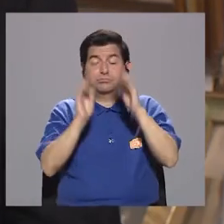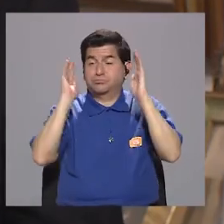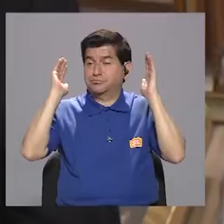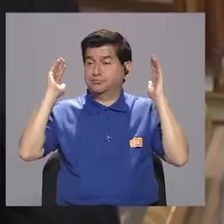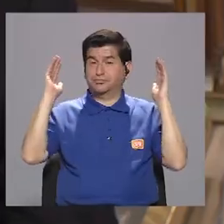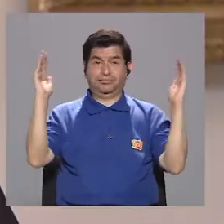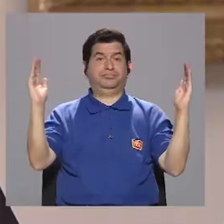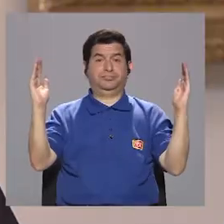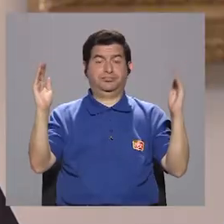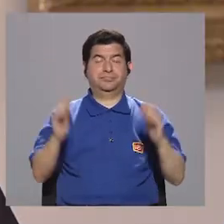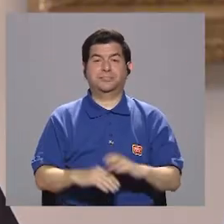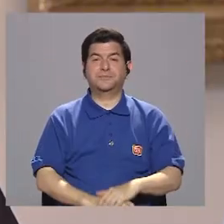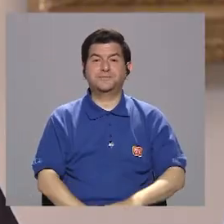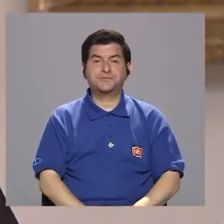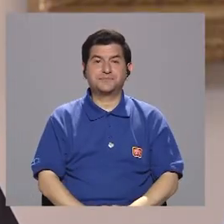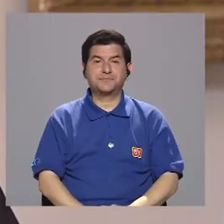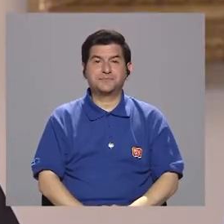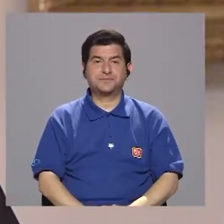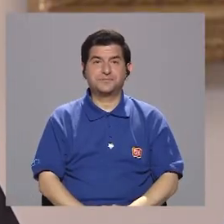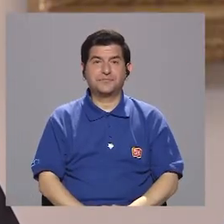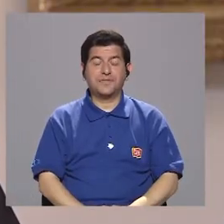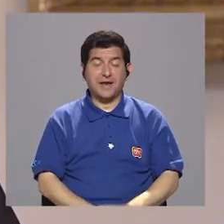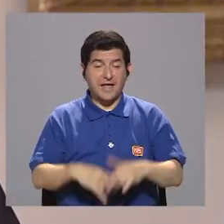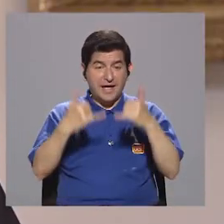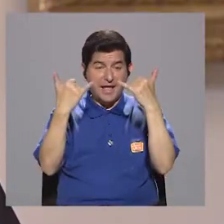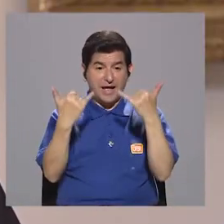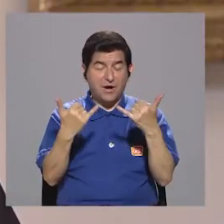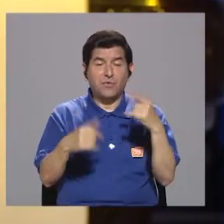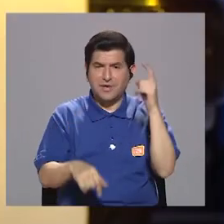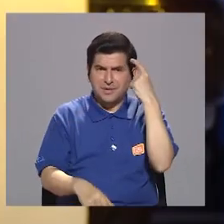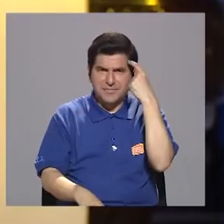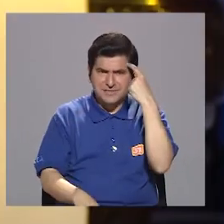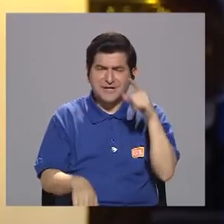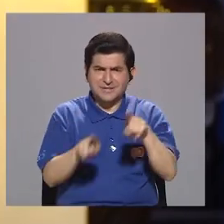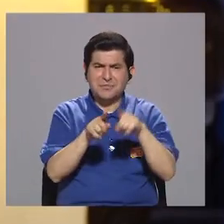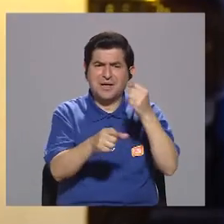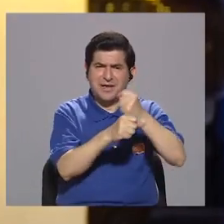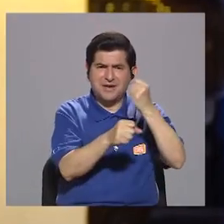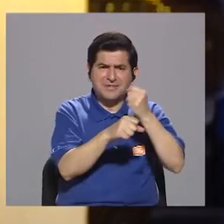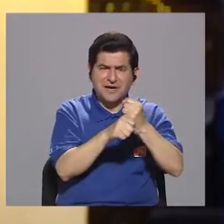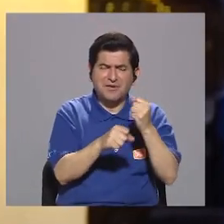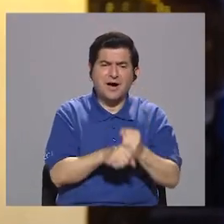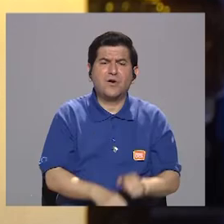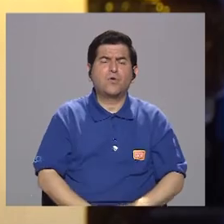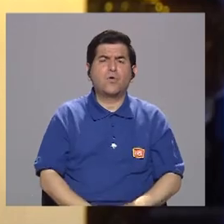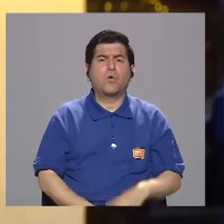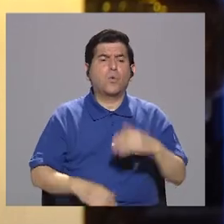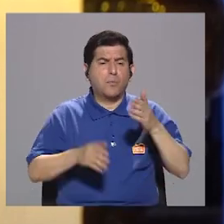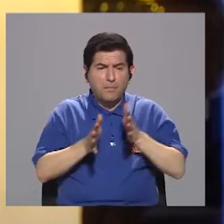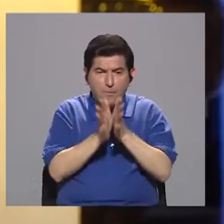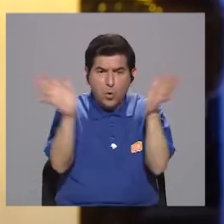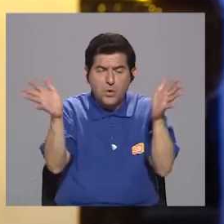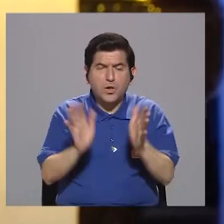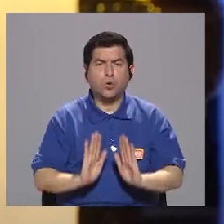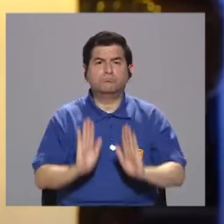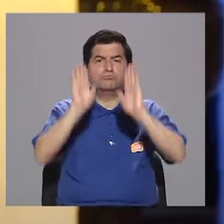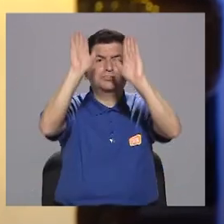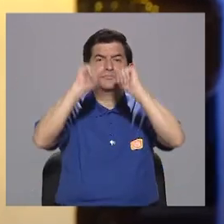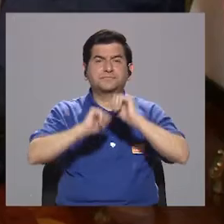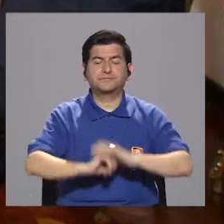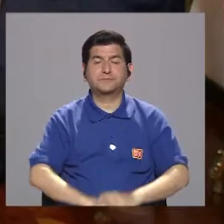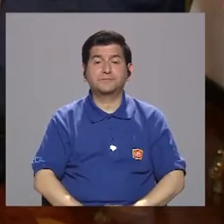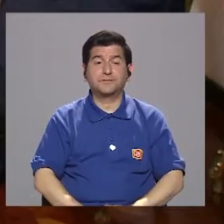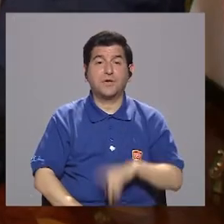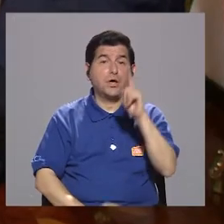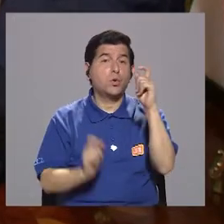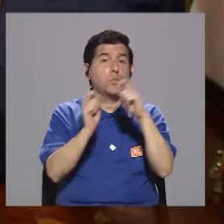inmensa de trabajo y de obra pública que es encomiable. Y hay un detalle